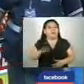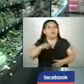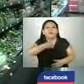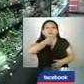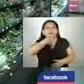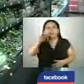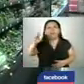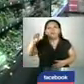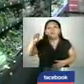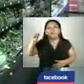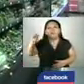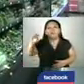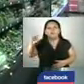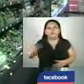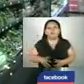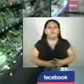Hernández, Noticiero Hechos.